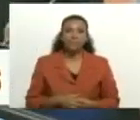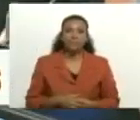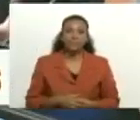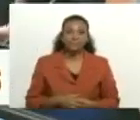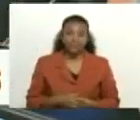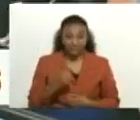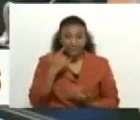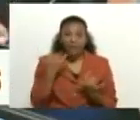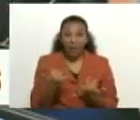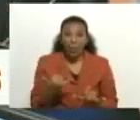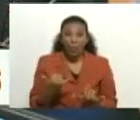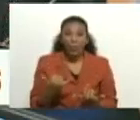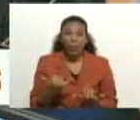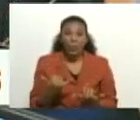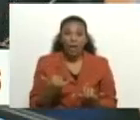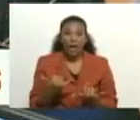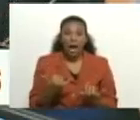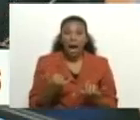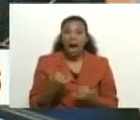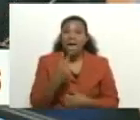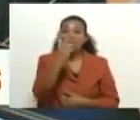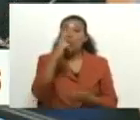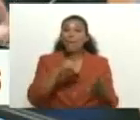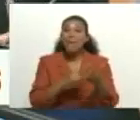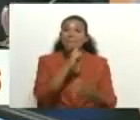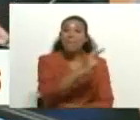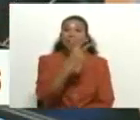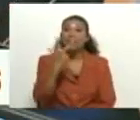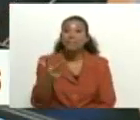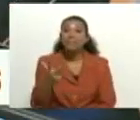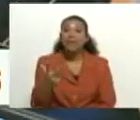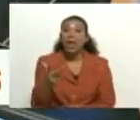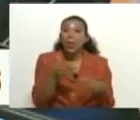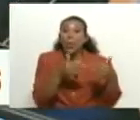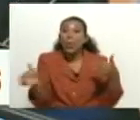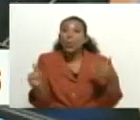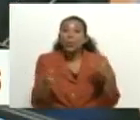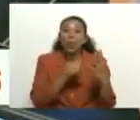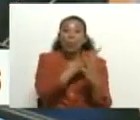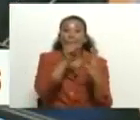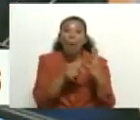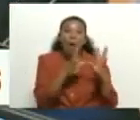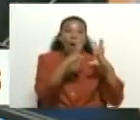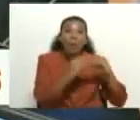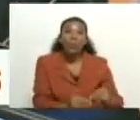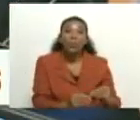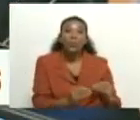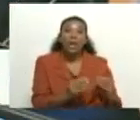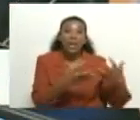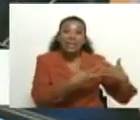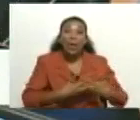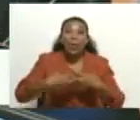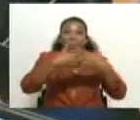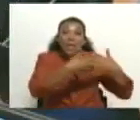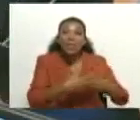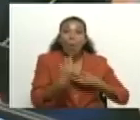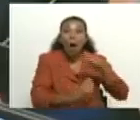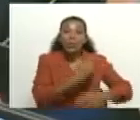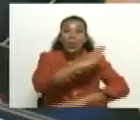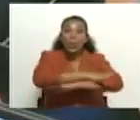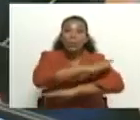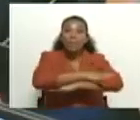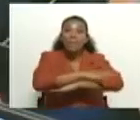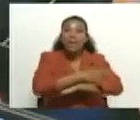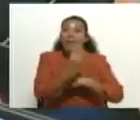Si vemos ahora, ya en este siglo más reciente, estas son las últimas cuatro administraciones estadounidenses, y vemos